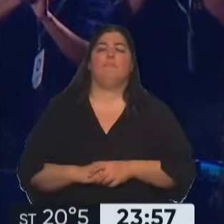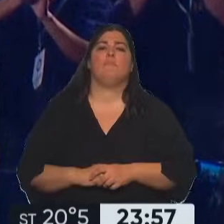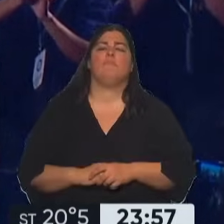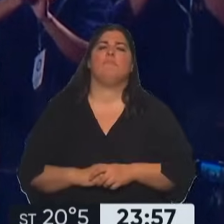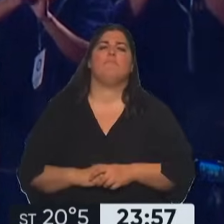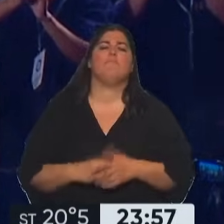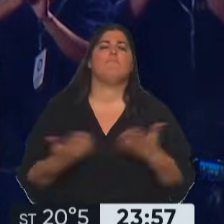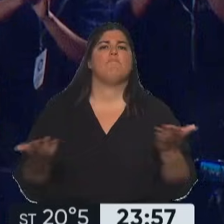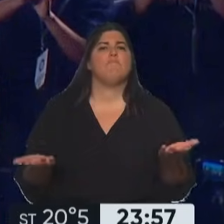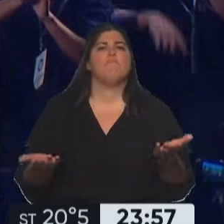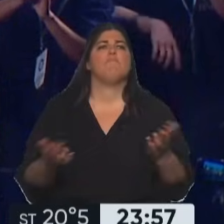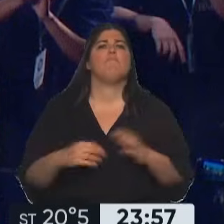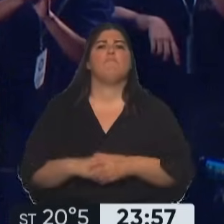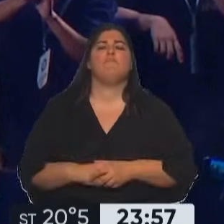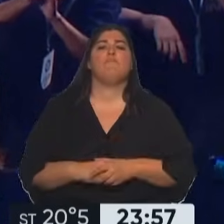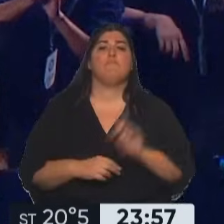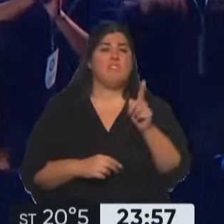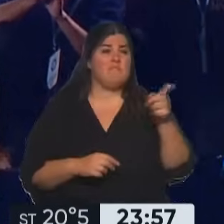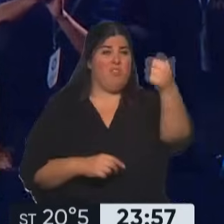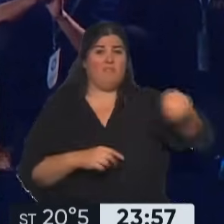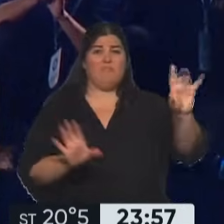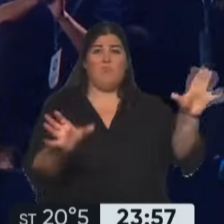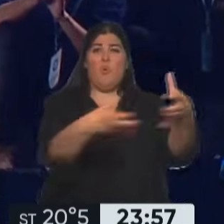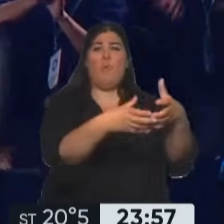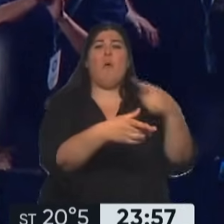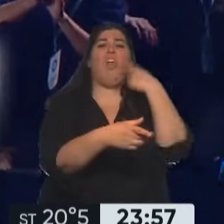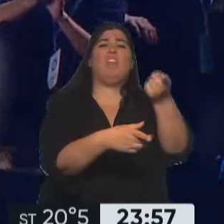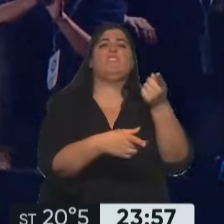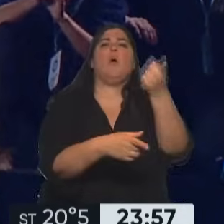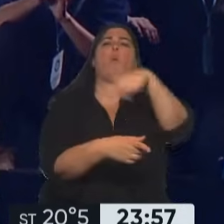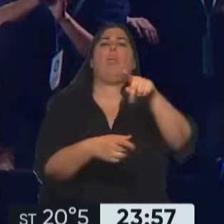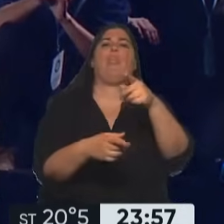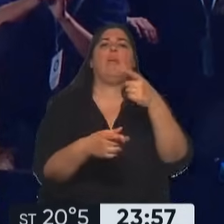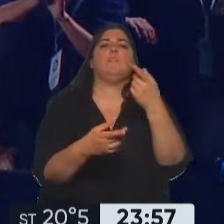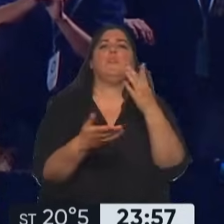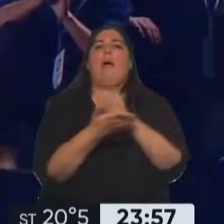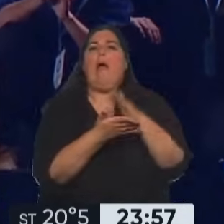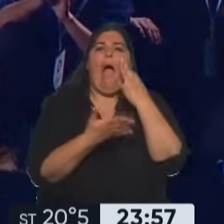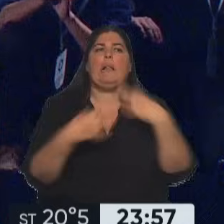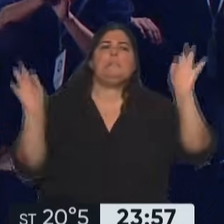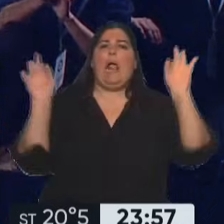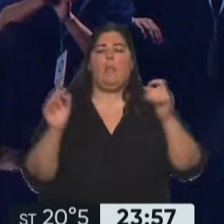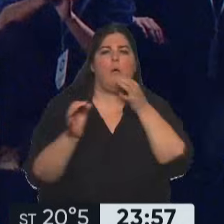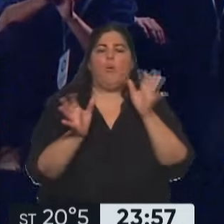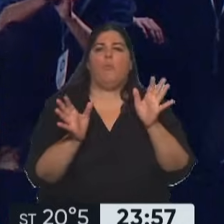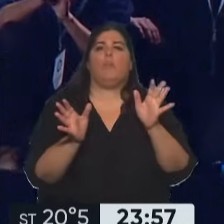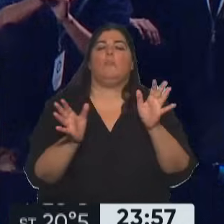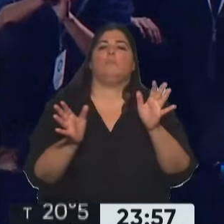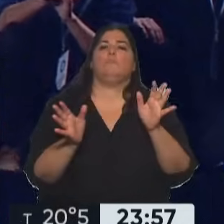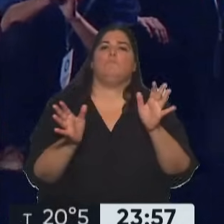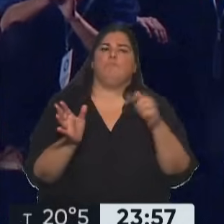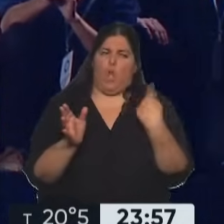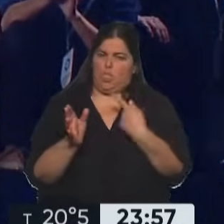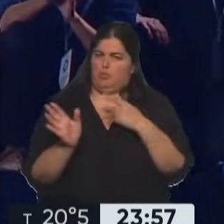que frente a los que plantean el sálvese quien pueda, vamos a construir